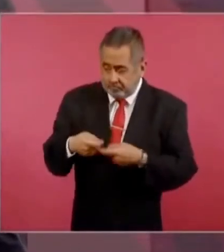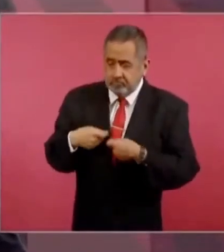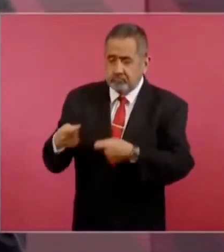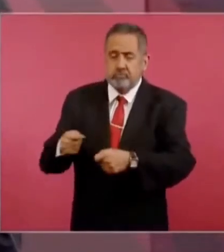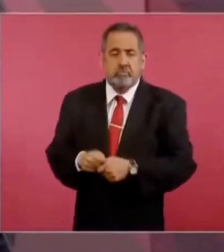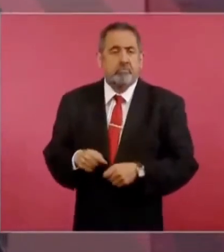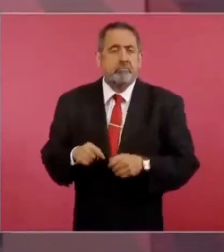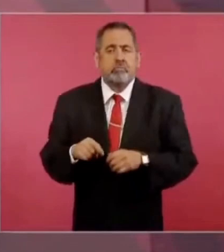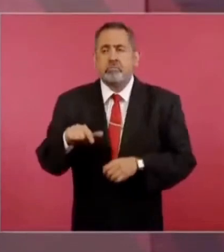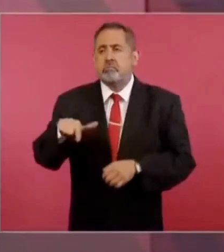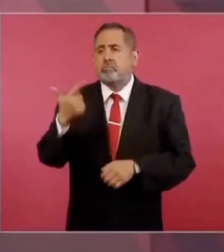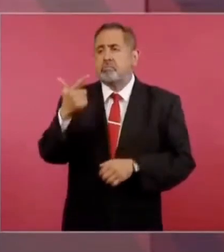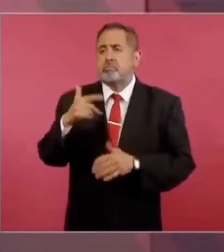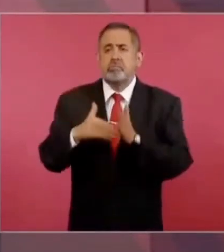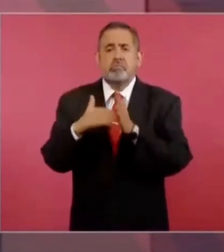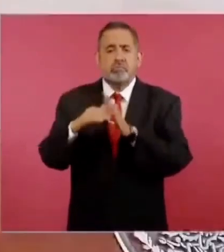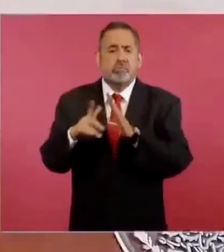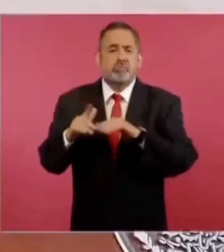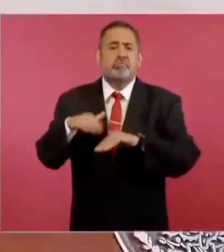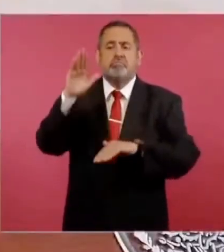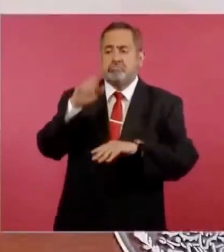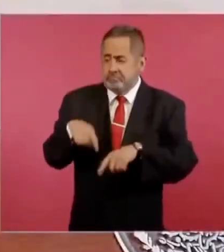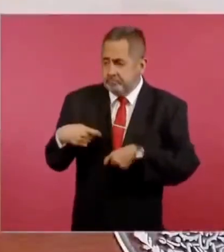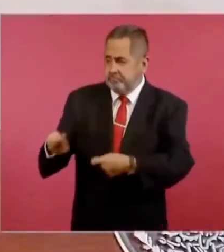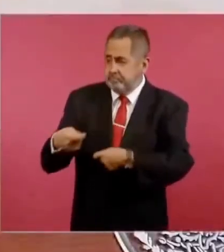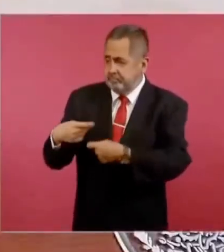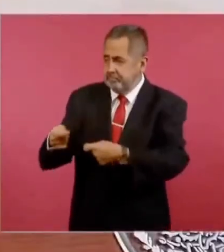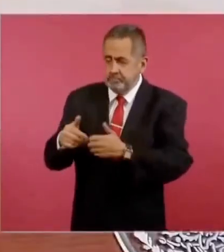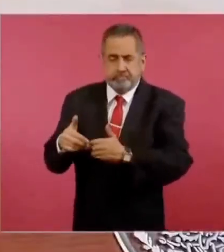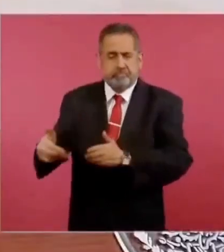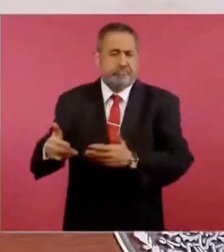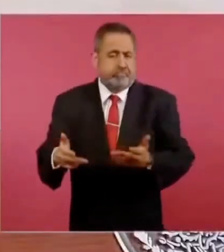más de 12 millones de becas.